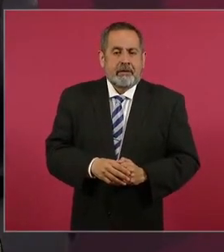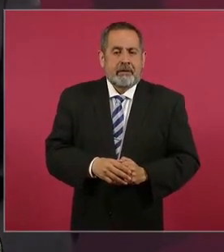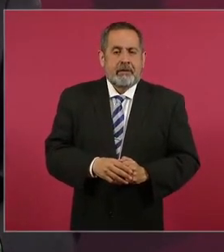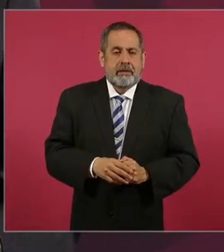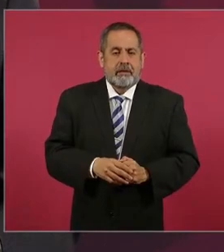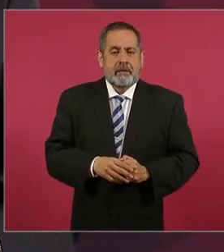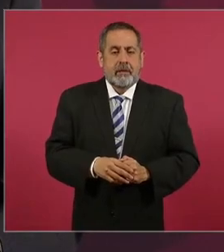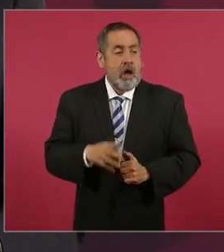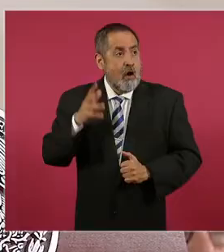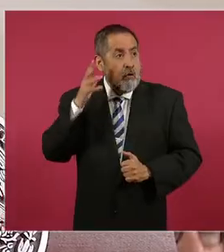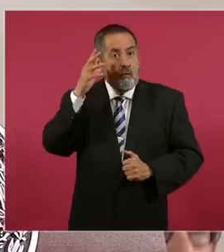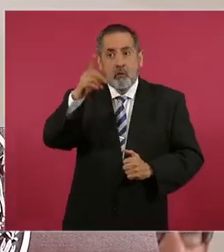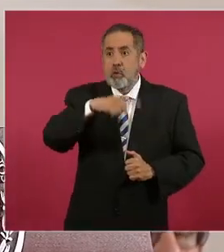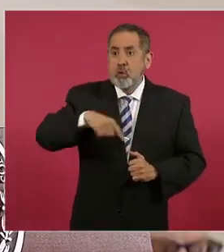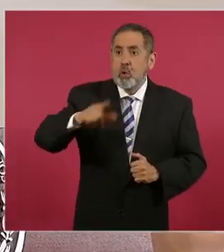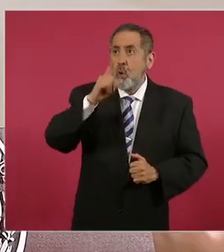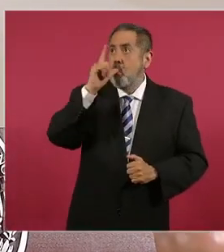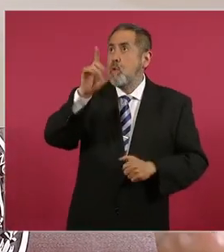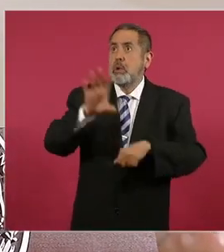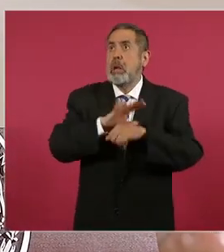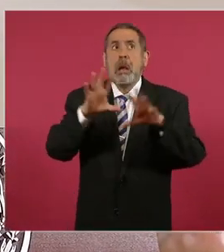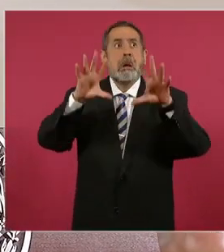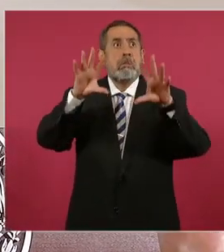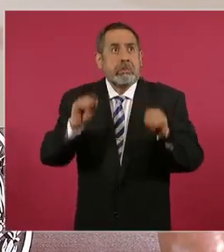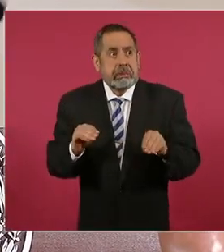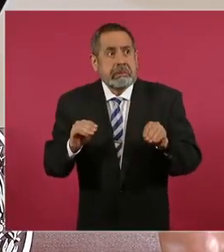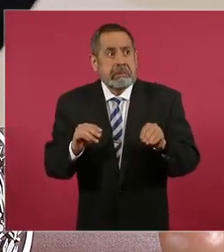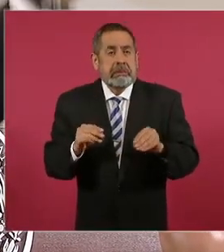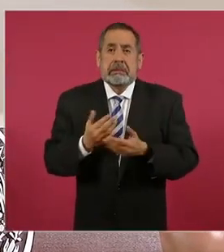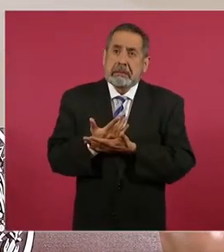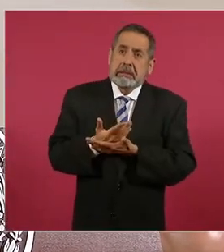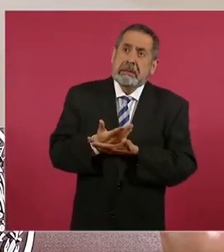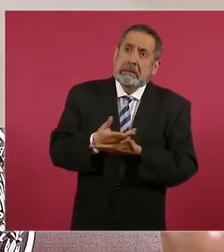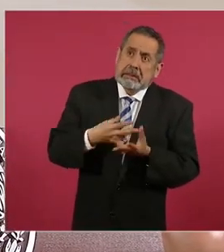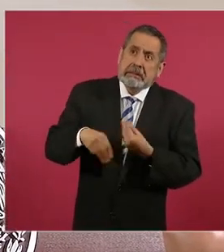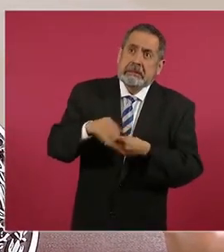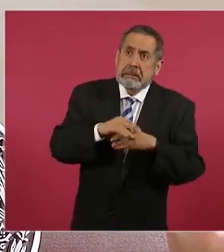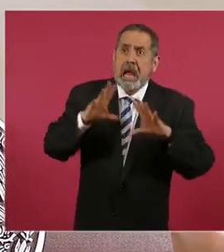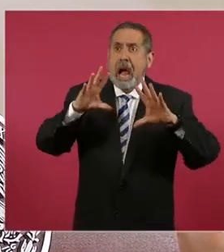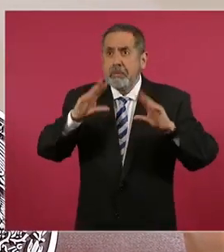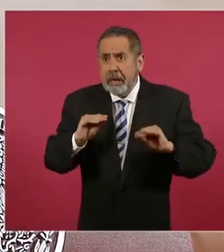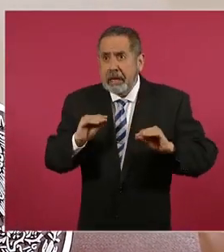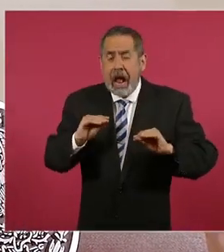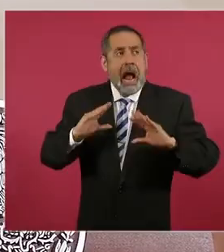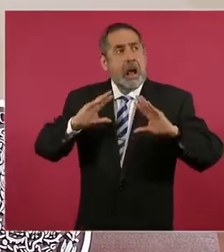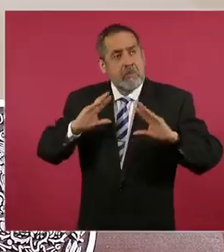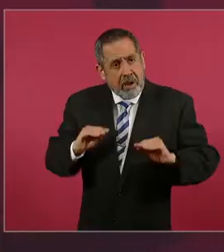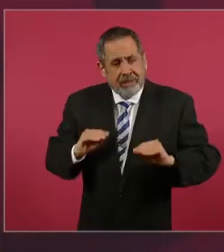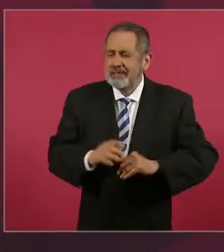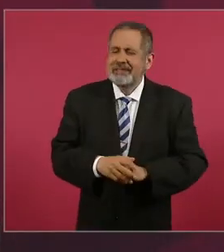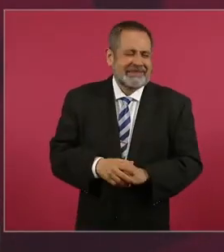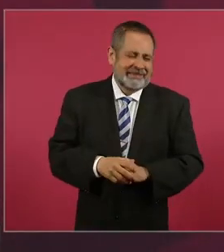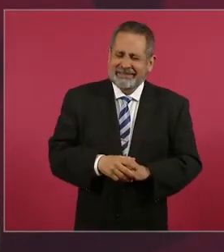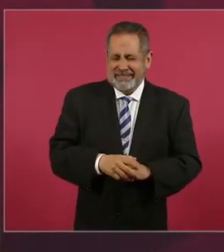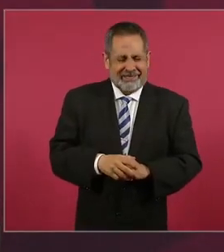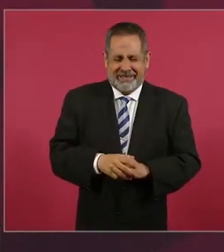ningún riesgo de apagones, no nos va a faltar la energía eléctrica.